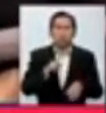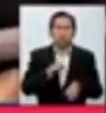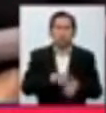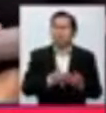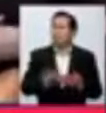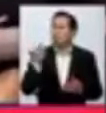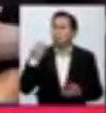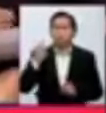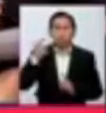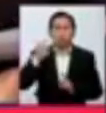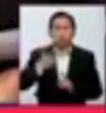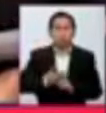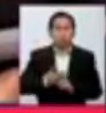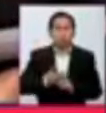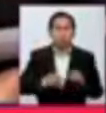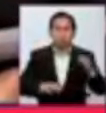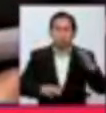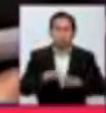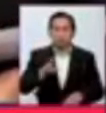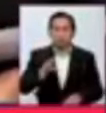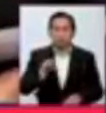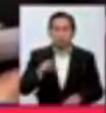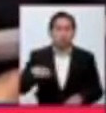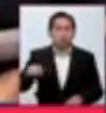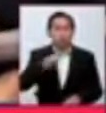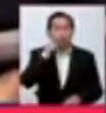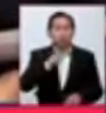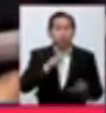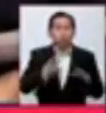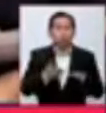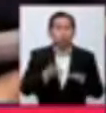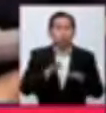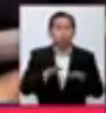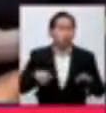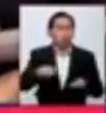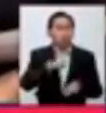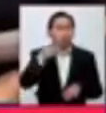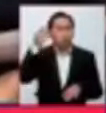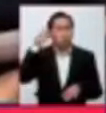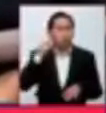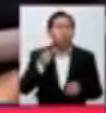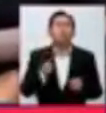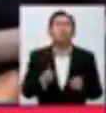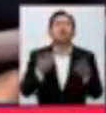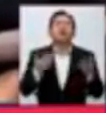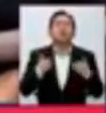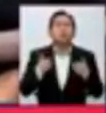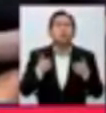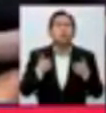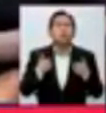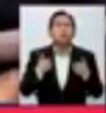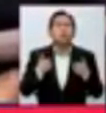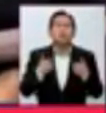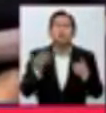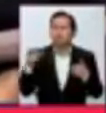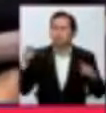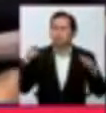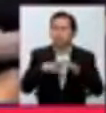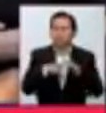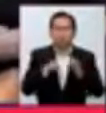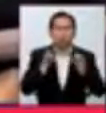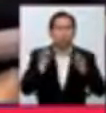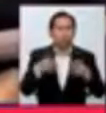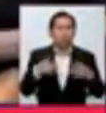primer trimestre. Entendemos que hay más de 30 casos de feminicidios. ¿Cuántos niños han quedado huérfanos después de esta situación tan